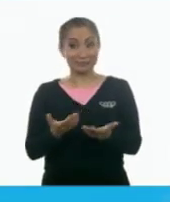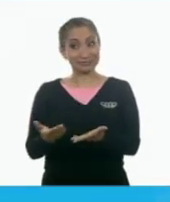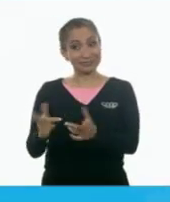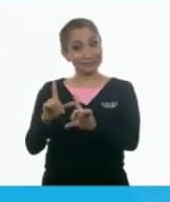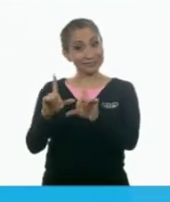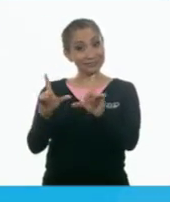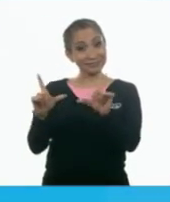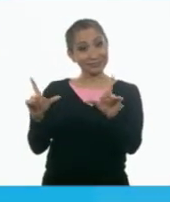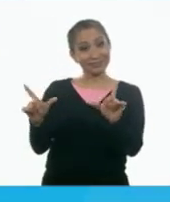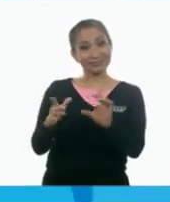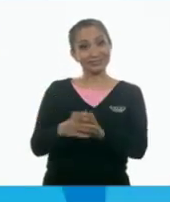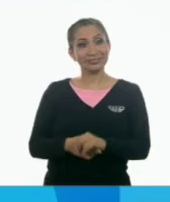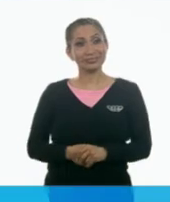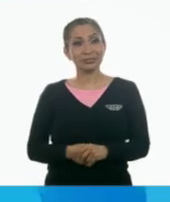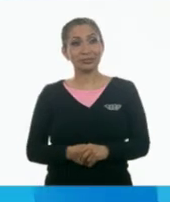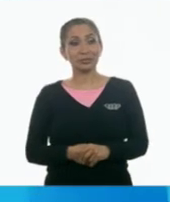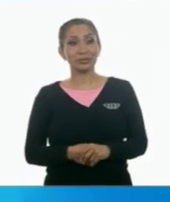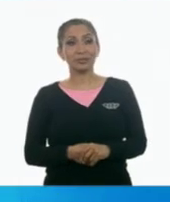Listo.